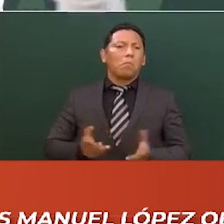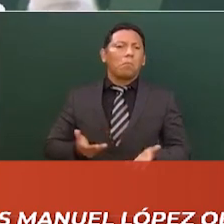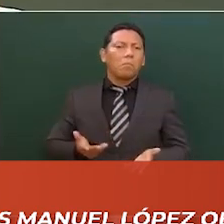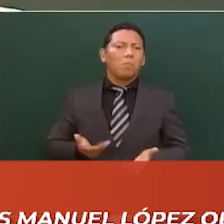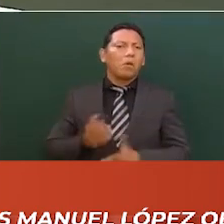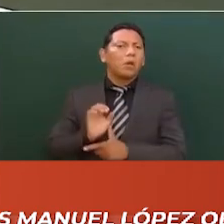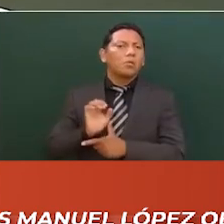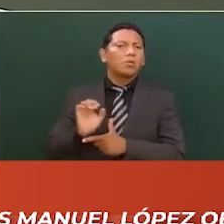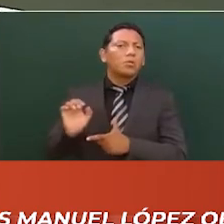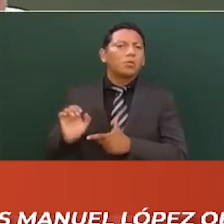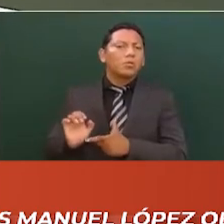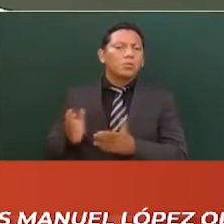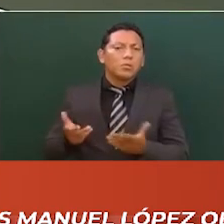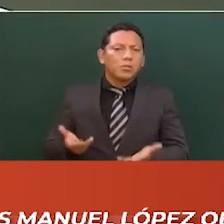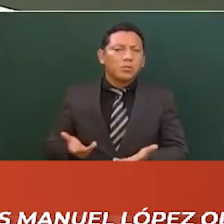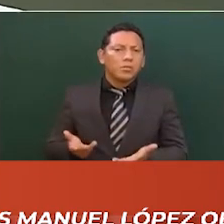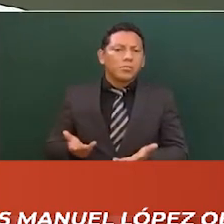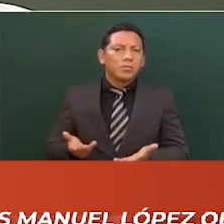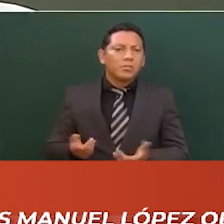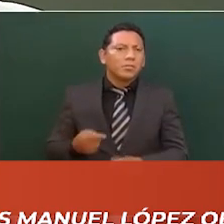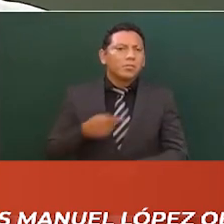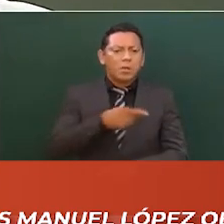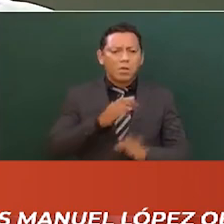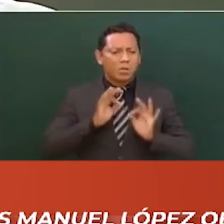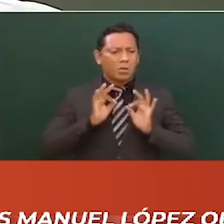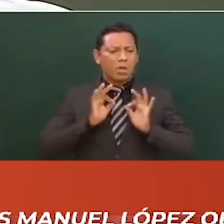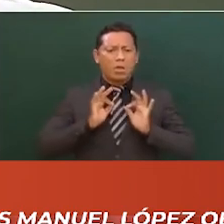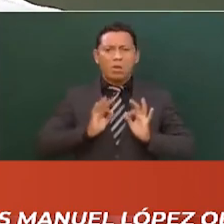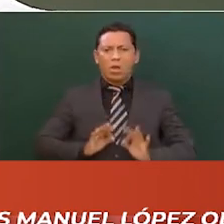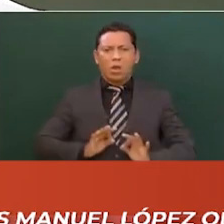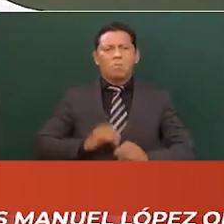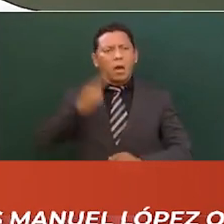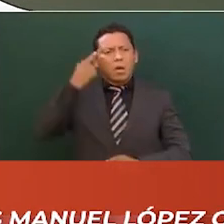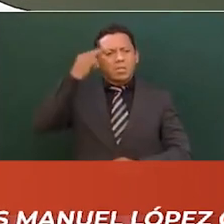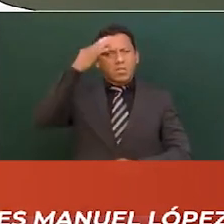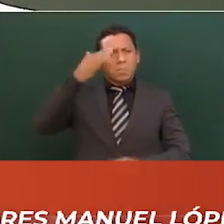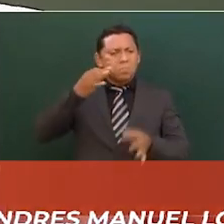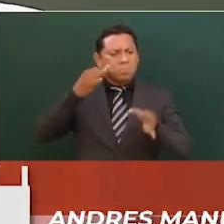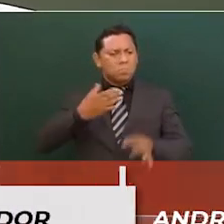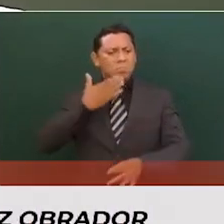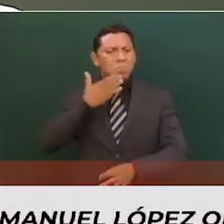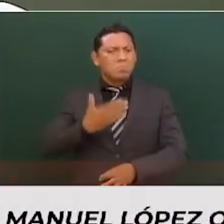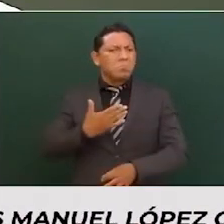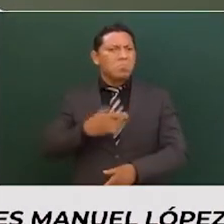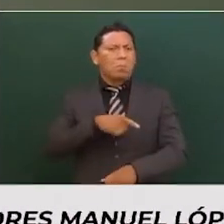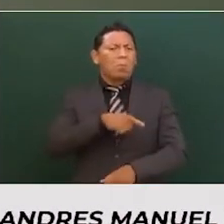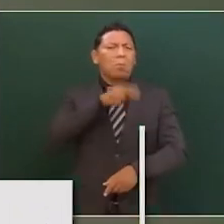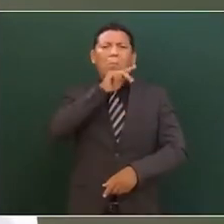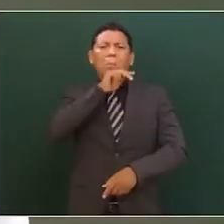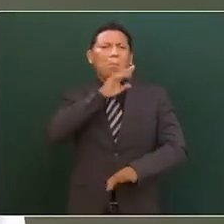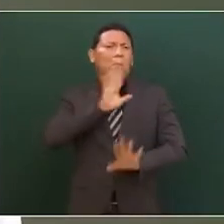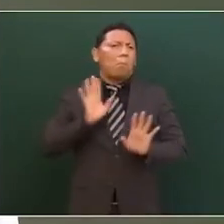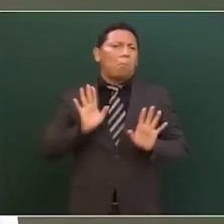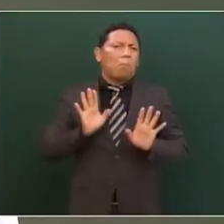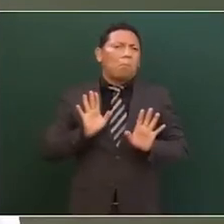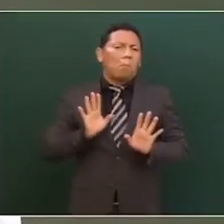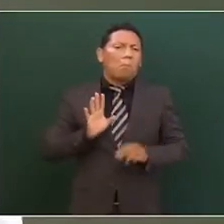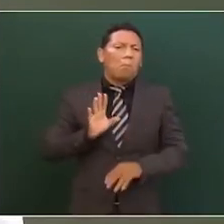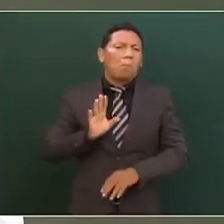Entonces, si él tiene tranquila su conciencia, pues lo demás es lo de